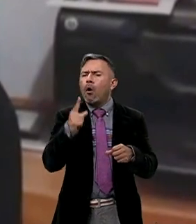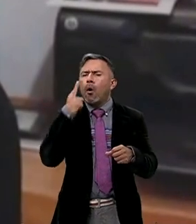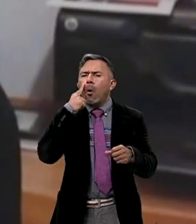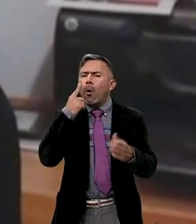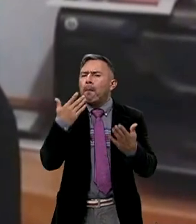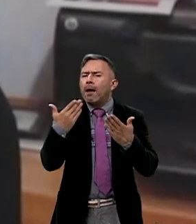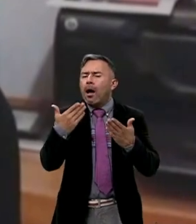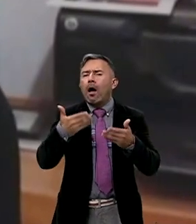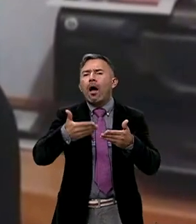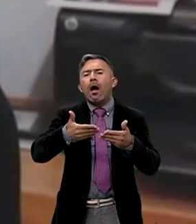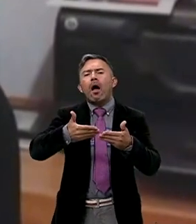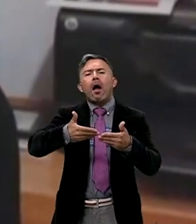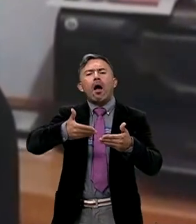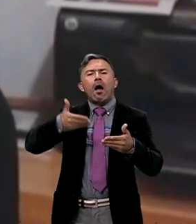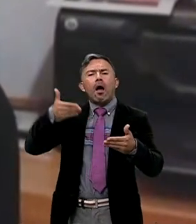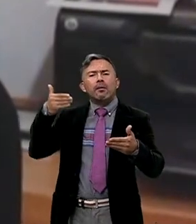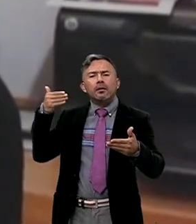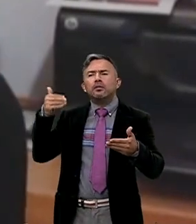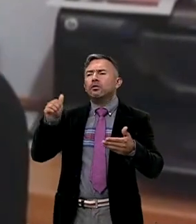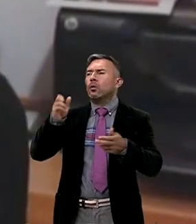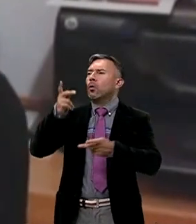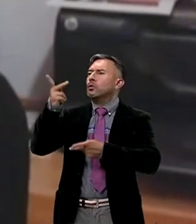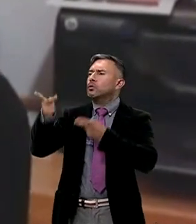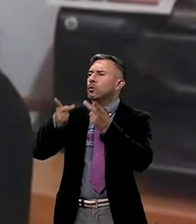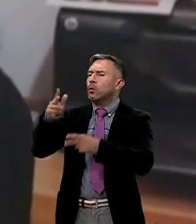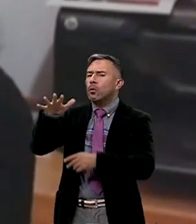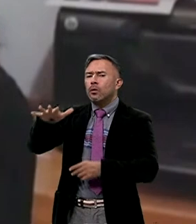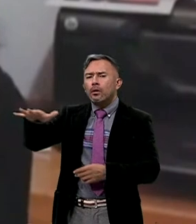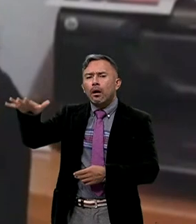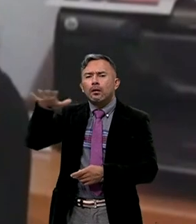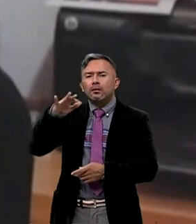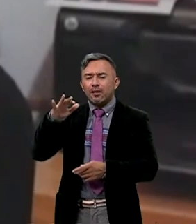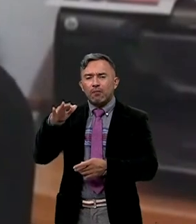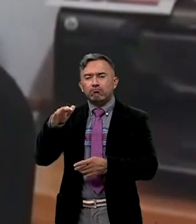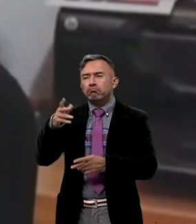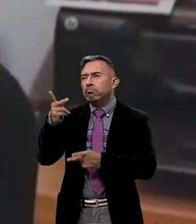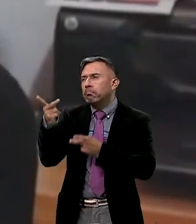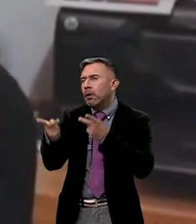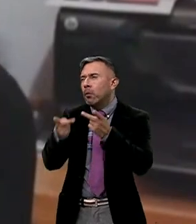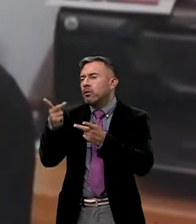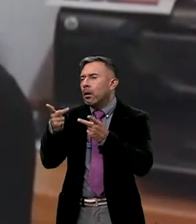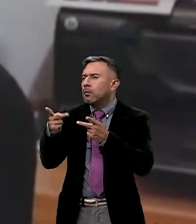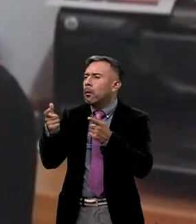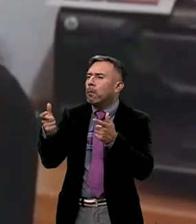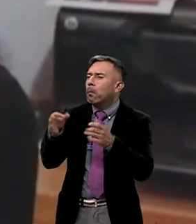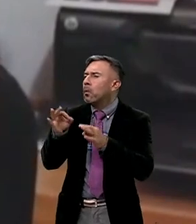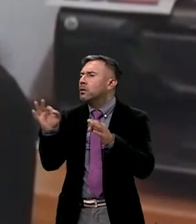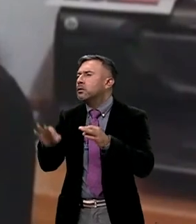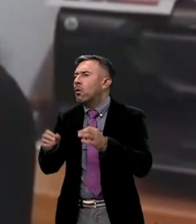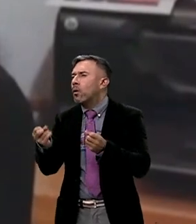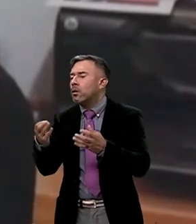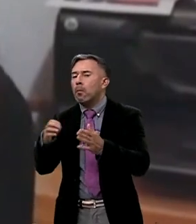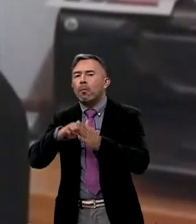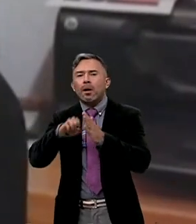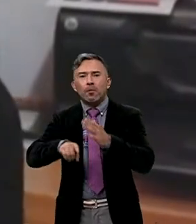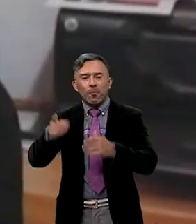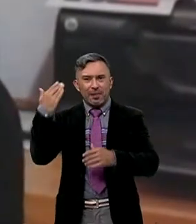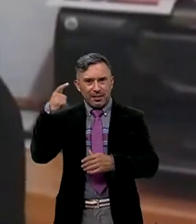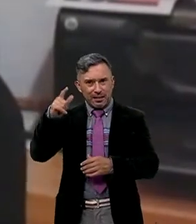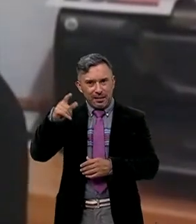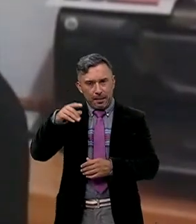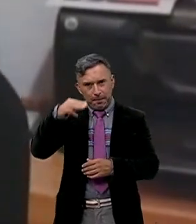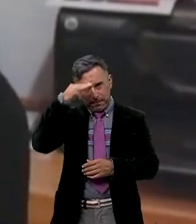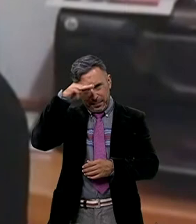tenido en algunas otras consultas que se han estado organizando por ejemplo una que se organizado en méxico baja california